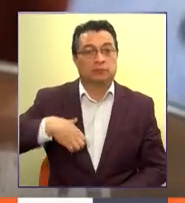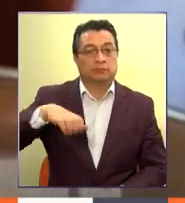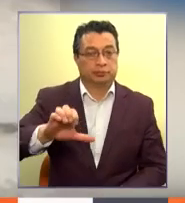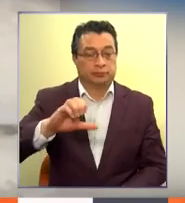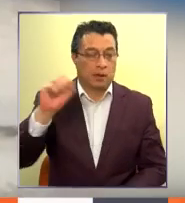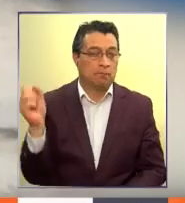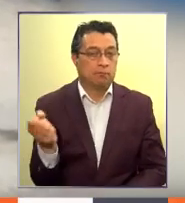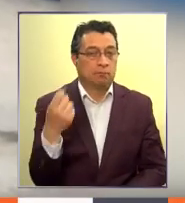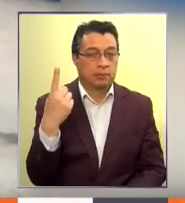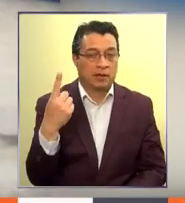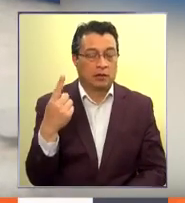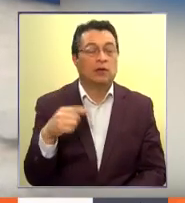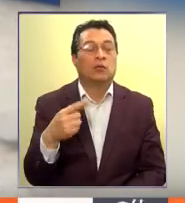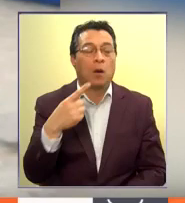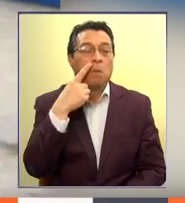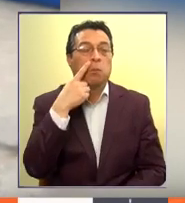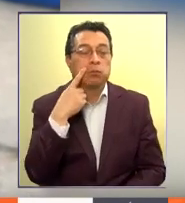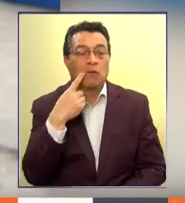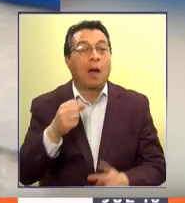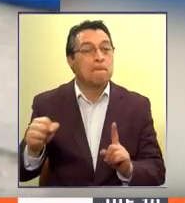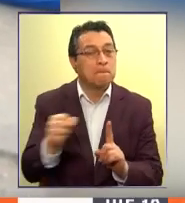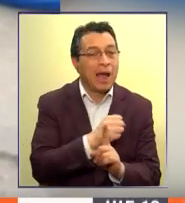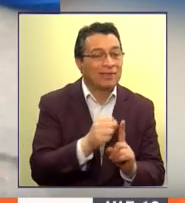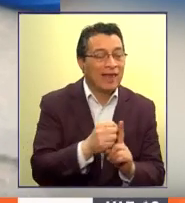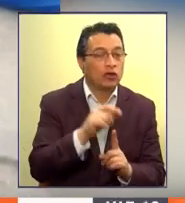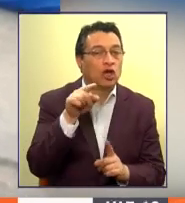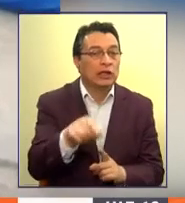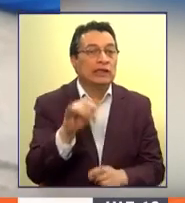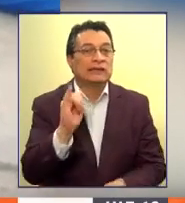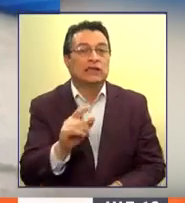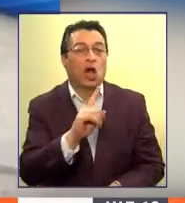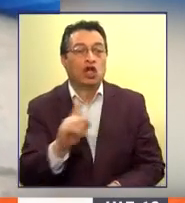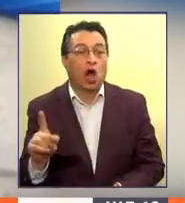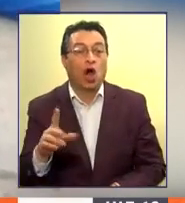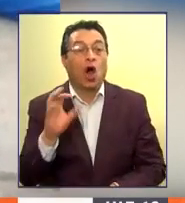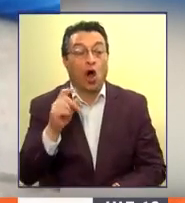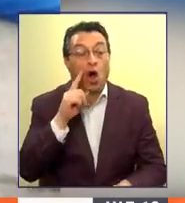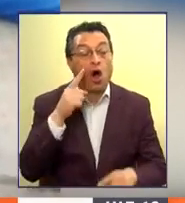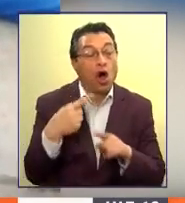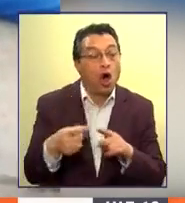instancia. Intenta establecer si se cometió maltrato contra Adriana Lobos o si existe algún otro delito.